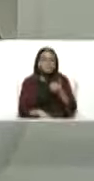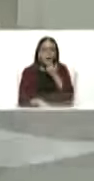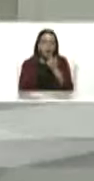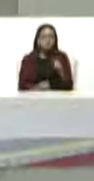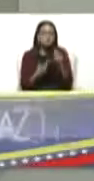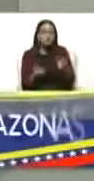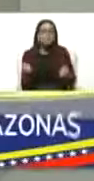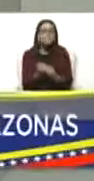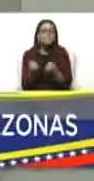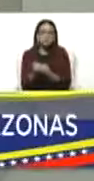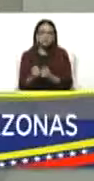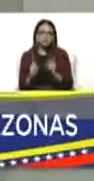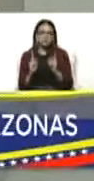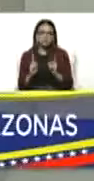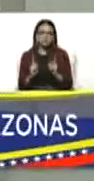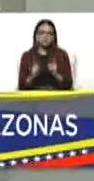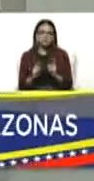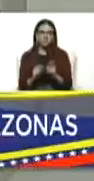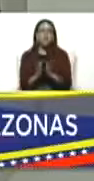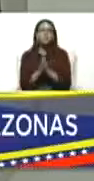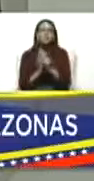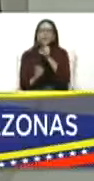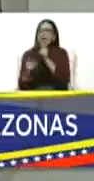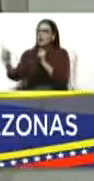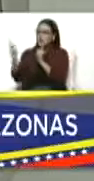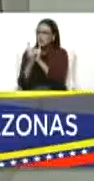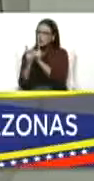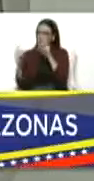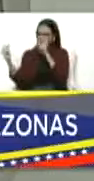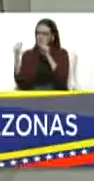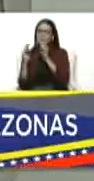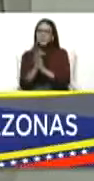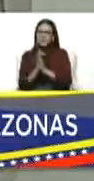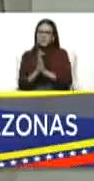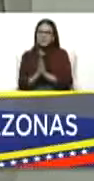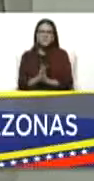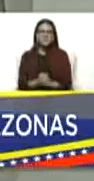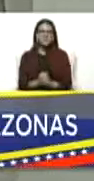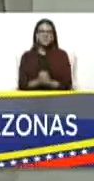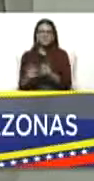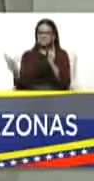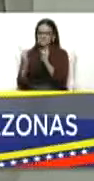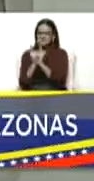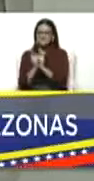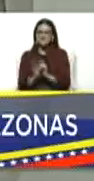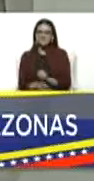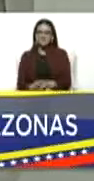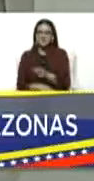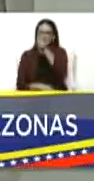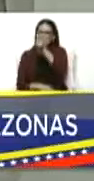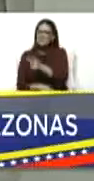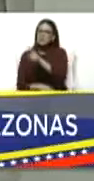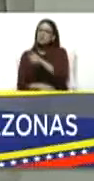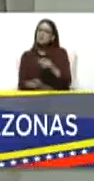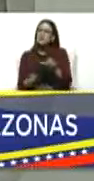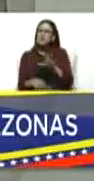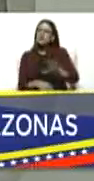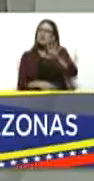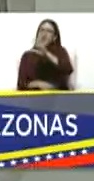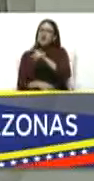Bueno, Julián, alguien que Julián hable, Morillo, por favor. Juan, explica. Julián Morillo, ese apellido Morillo, ¿dónde viene?